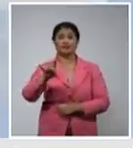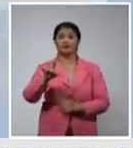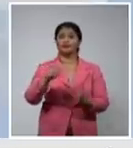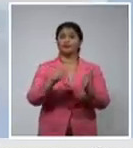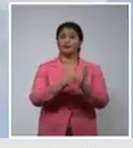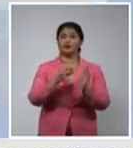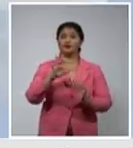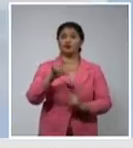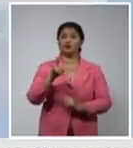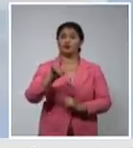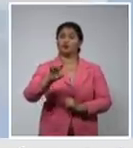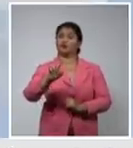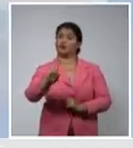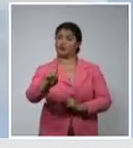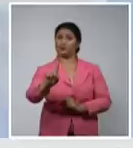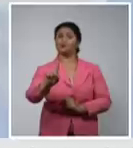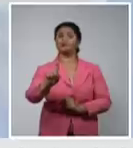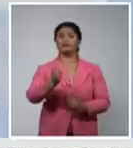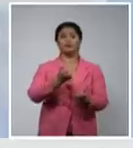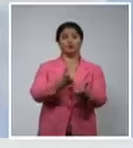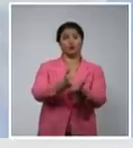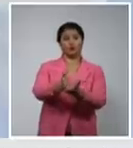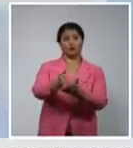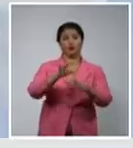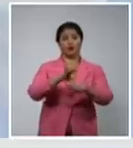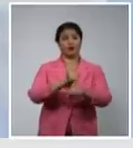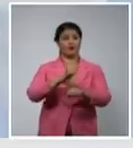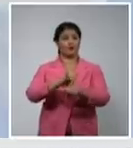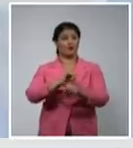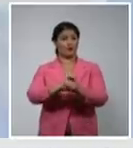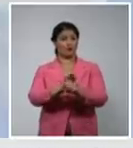15.891 y activos un número de